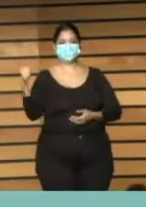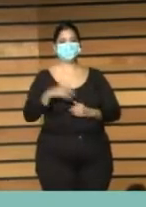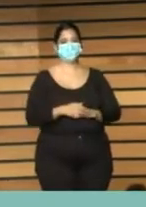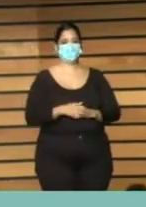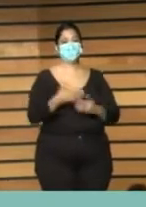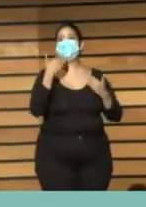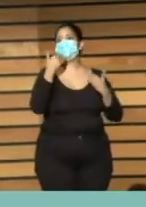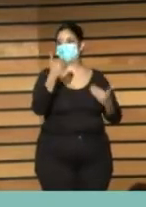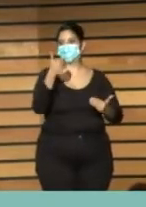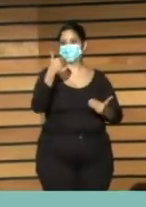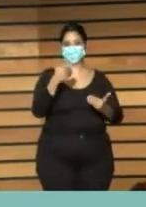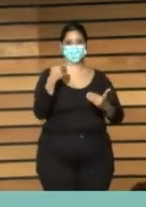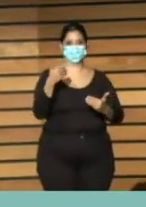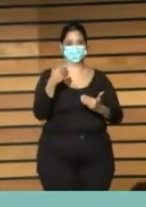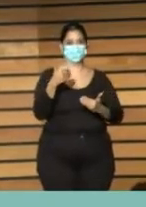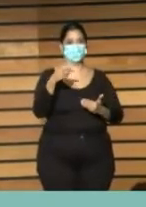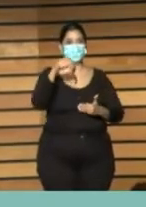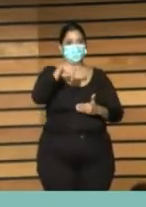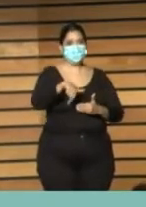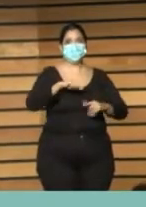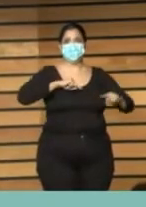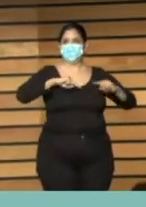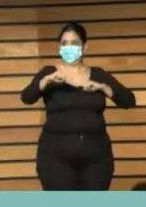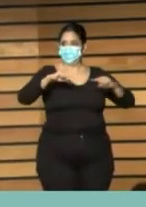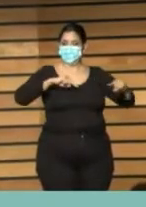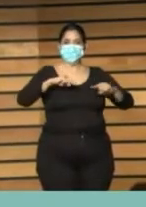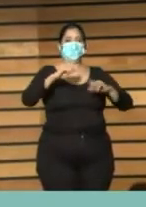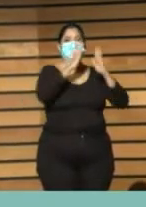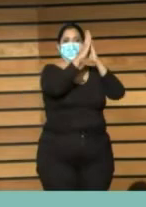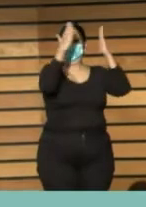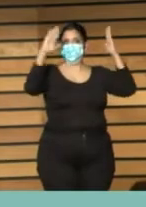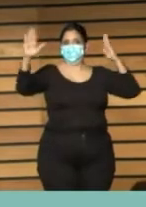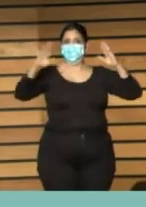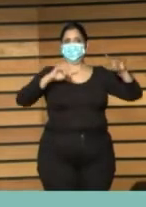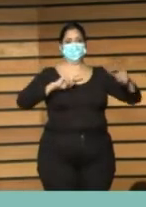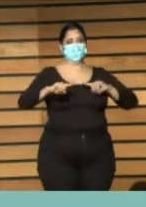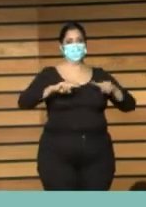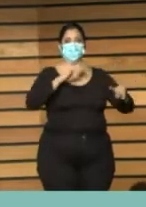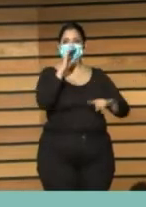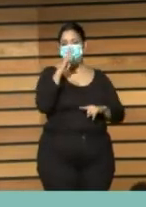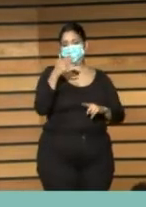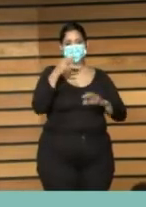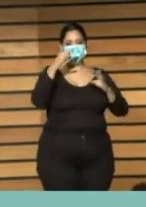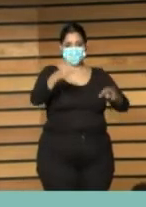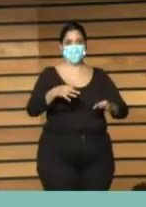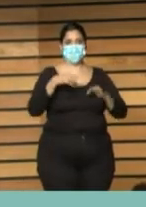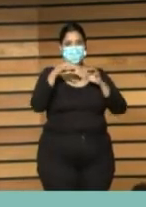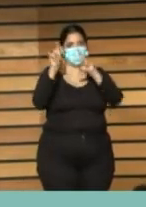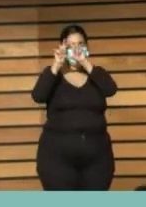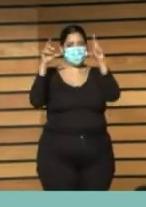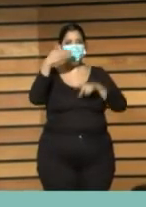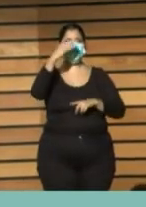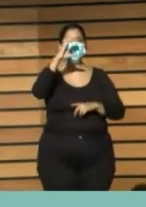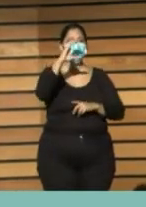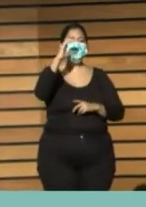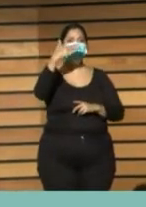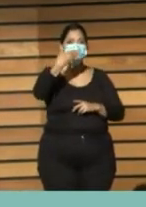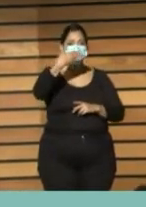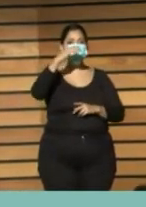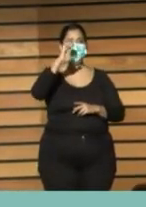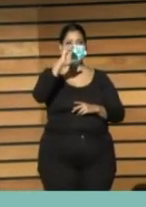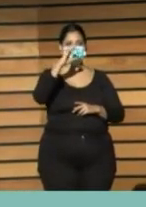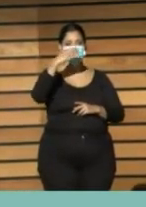Muchas gracias, Clara. Muchas gracias a la Subdirección General de Coordinación Bibliotecaria por seguir contando con SEDIC en el marco del Congreso Nacional de Bibliotecas